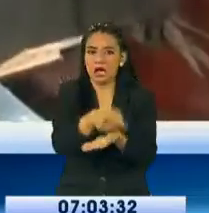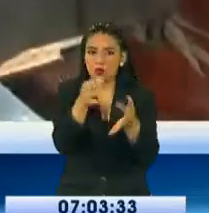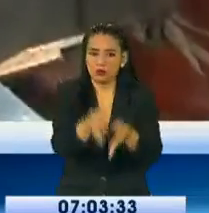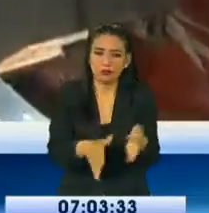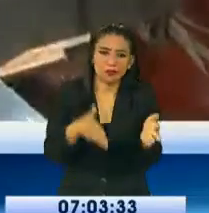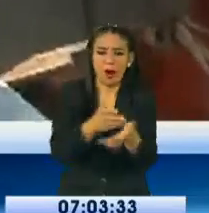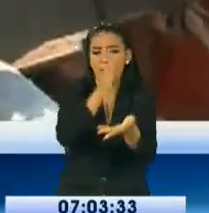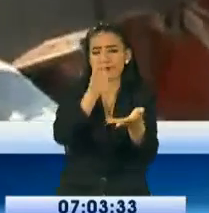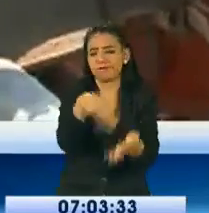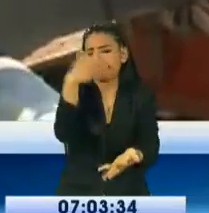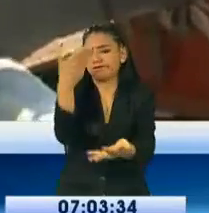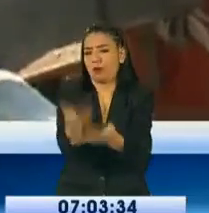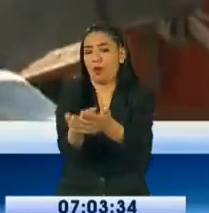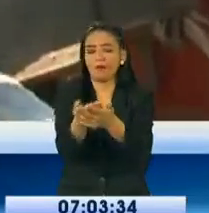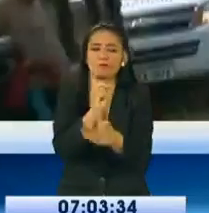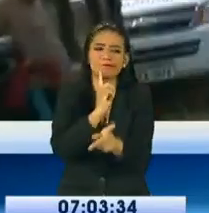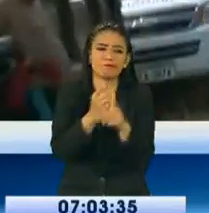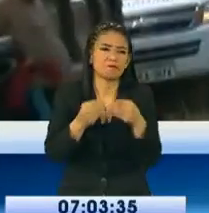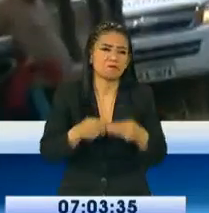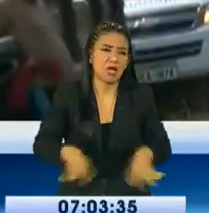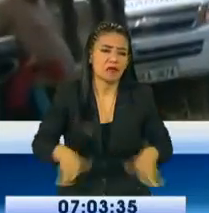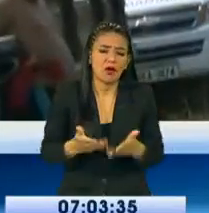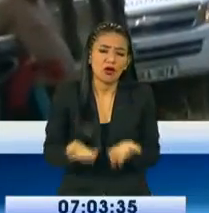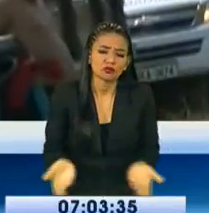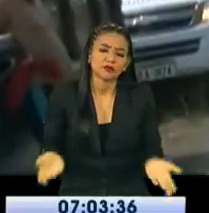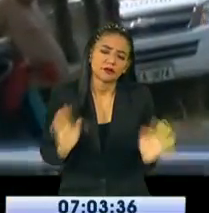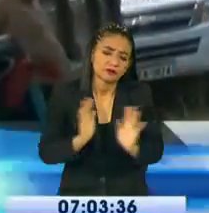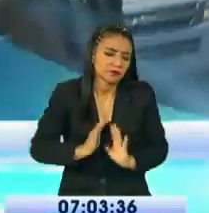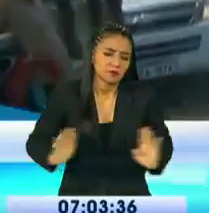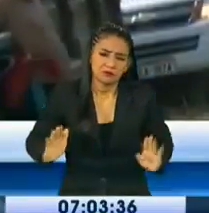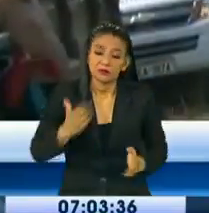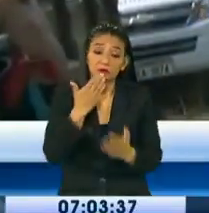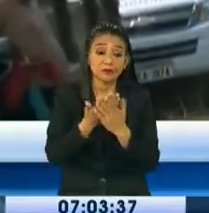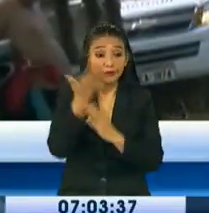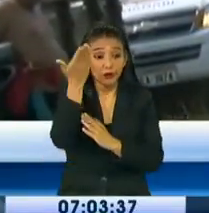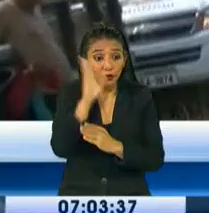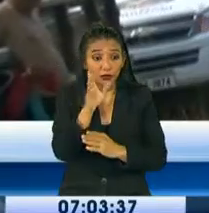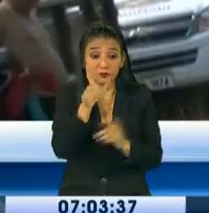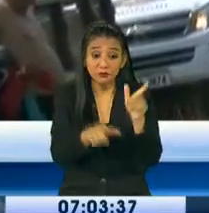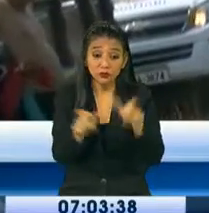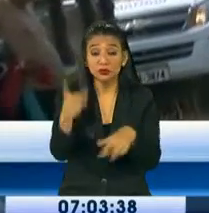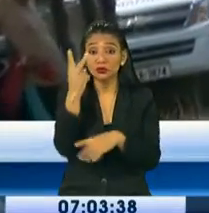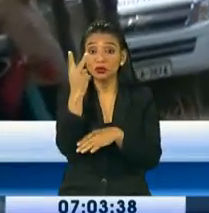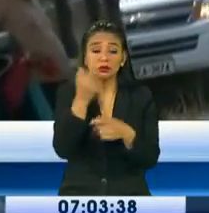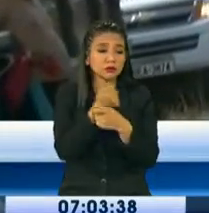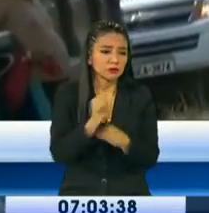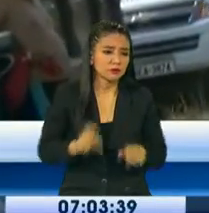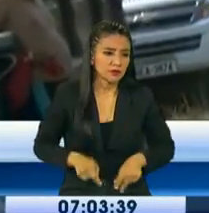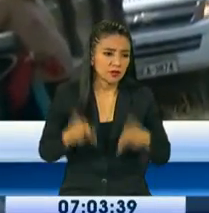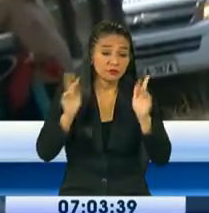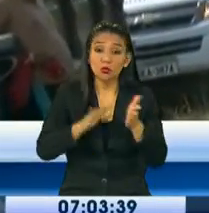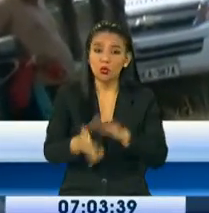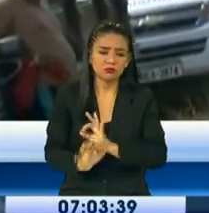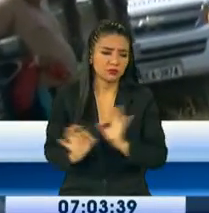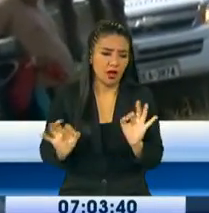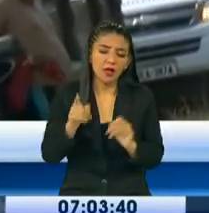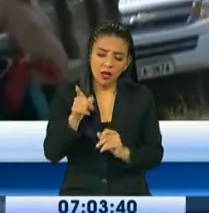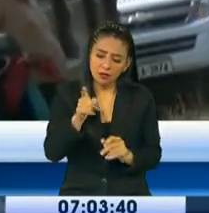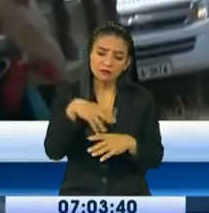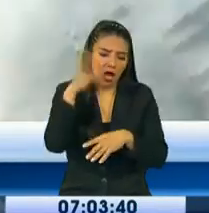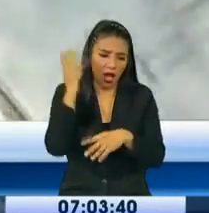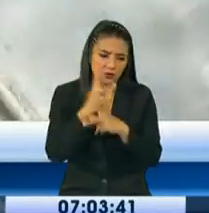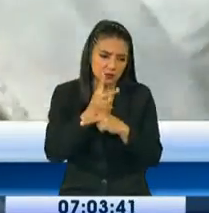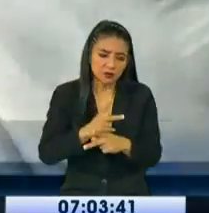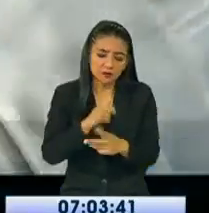la pérdida material más que todo, es lo único que ha pasado. Gracias a Dios no ha sucedido ni una pérdida humana, que es lo que más se trata de proteger en este